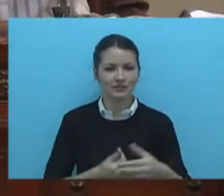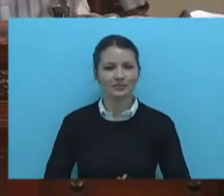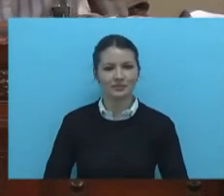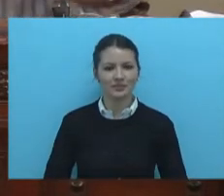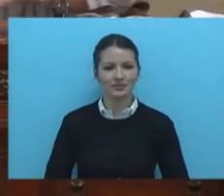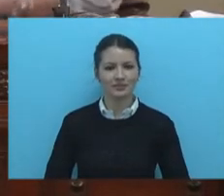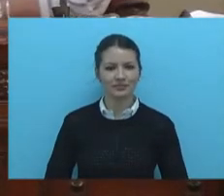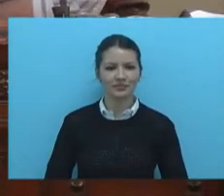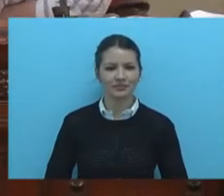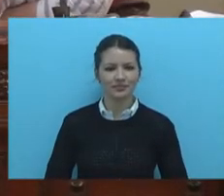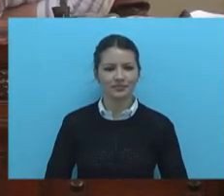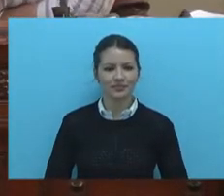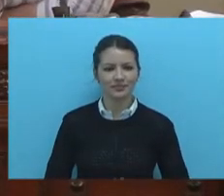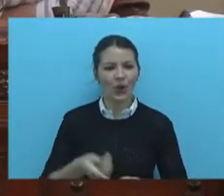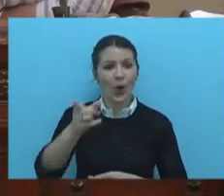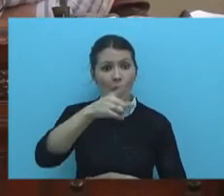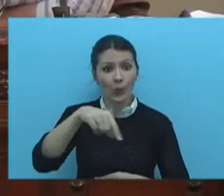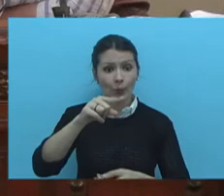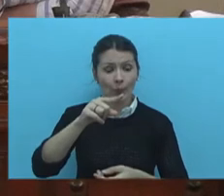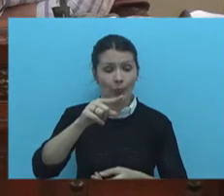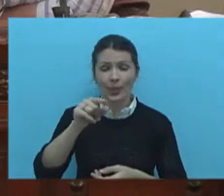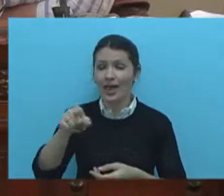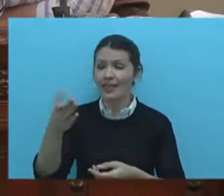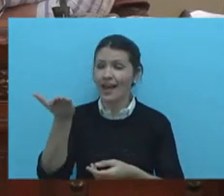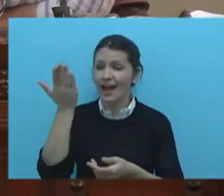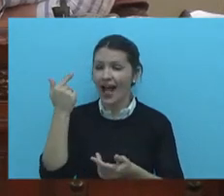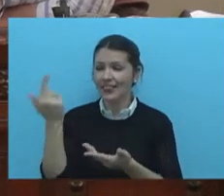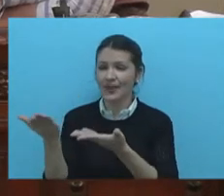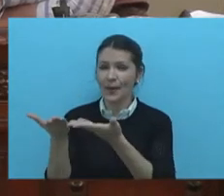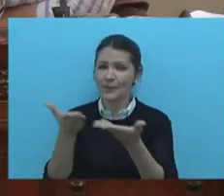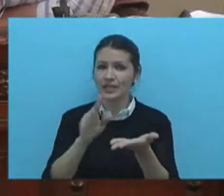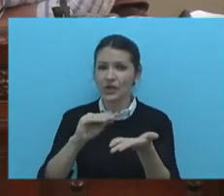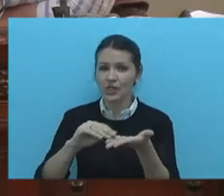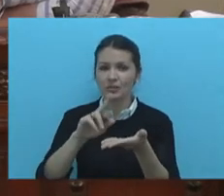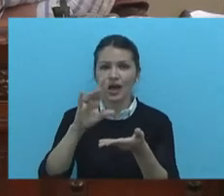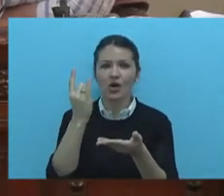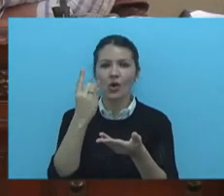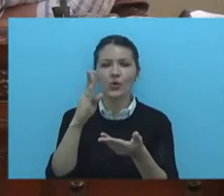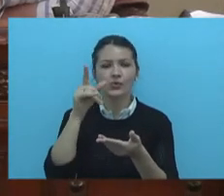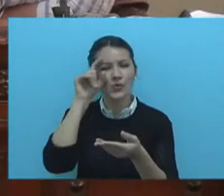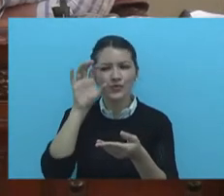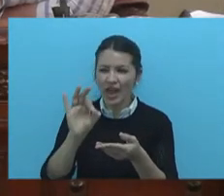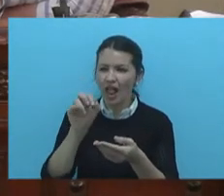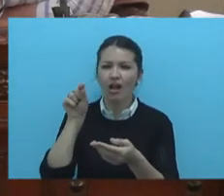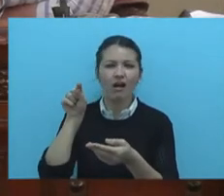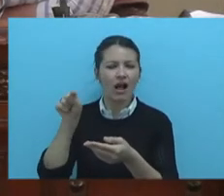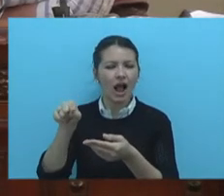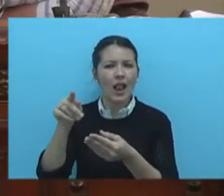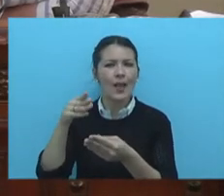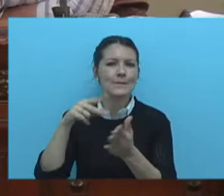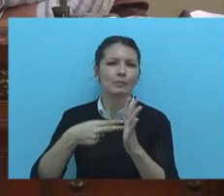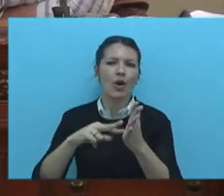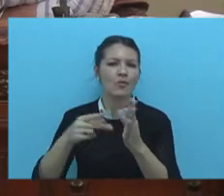Bueno, ustedes habían recibido la invitación del diputado Robeo, por problemas familiares no va a poder estar presente